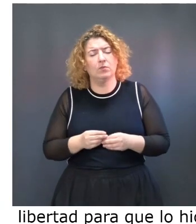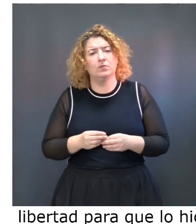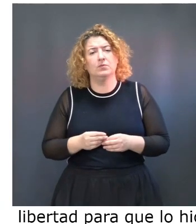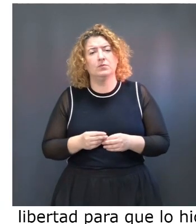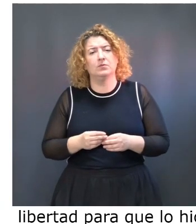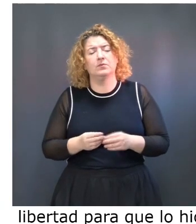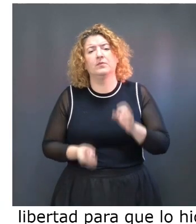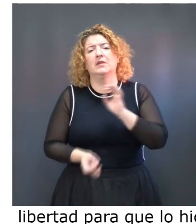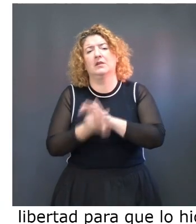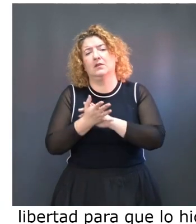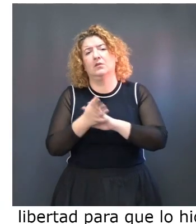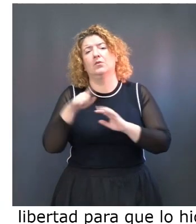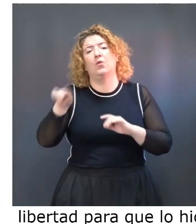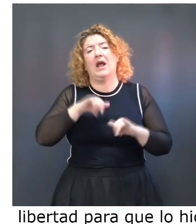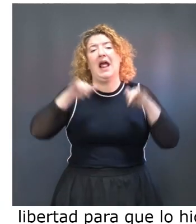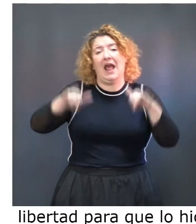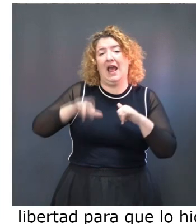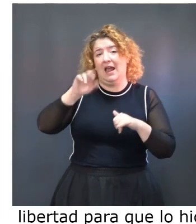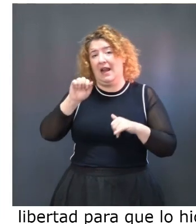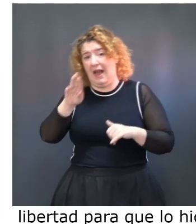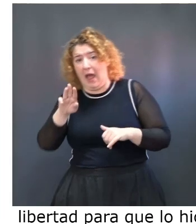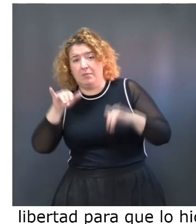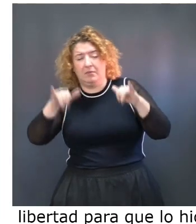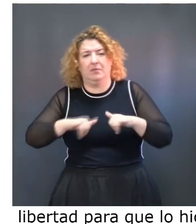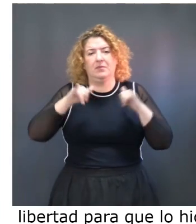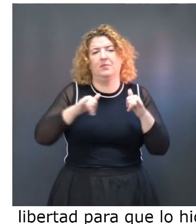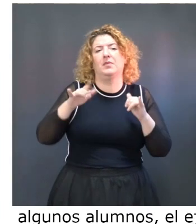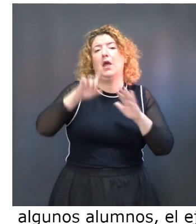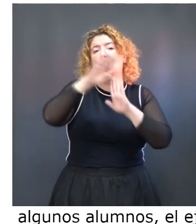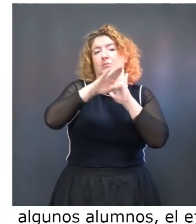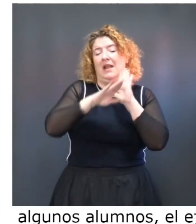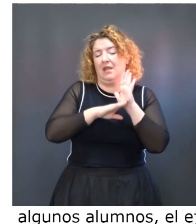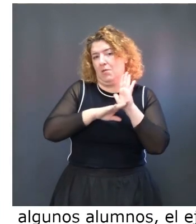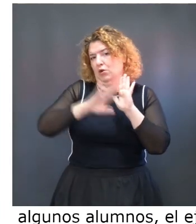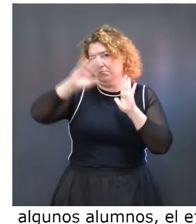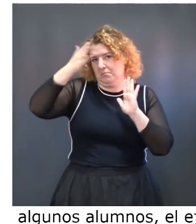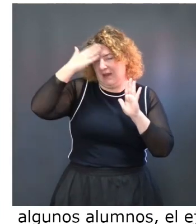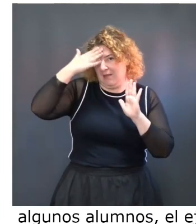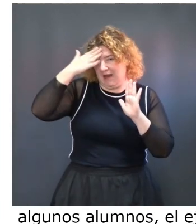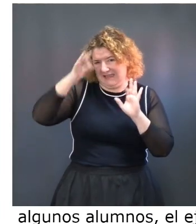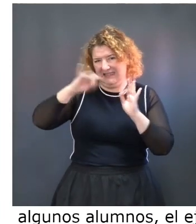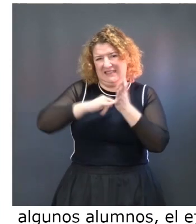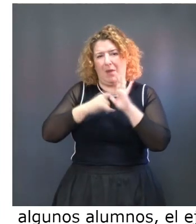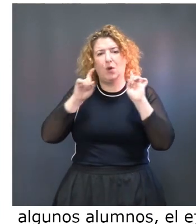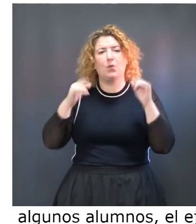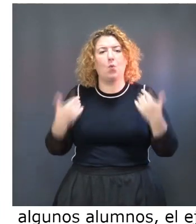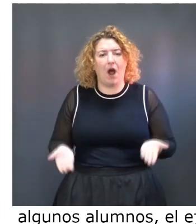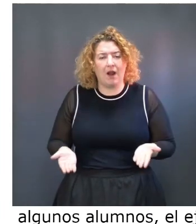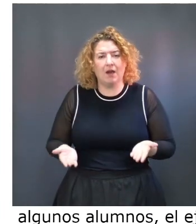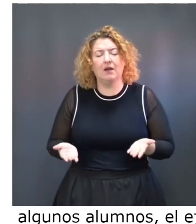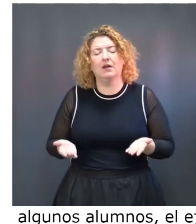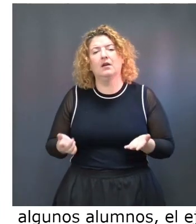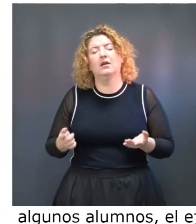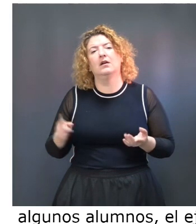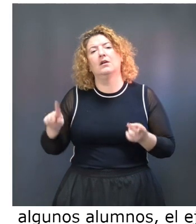un rap hablando sobre los principios o los principales, los que consideran principales principios del sistema educativo, y luego